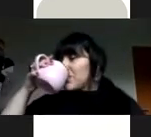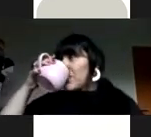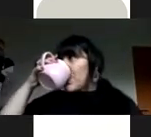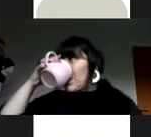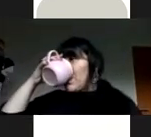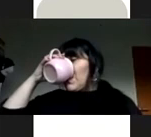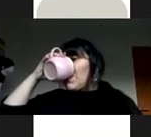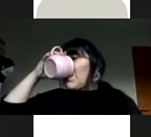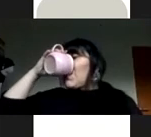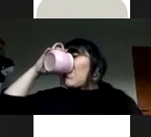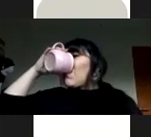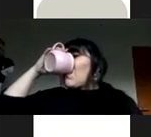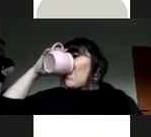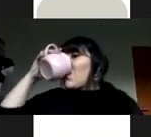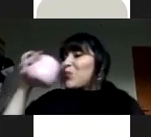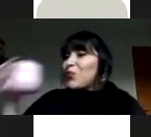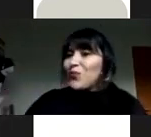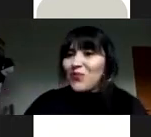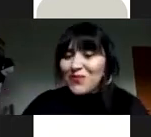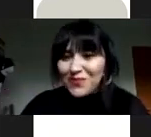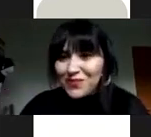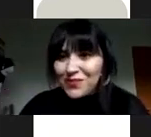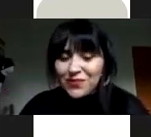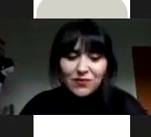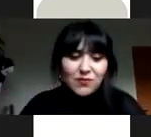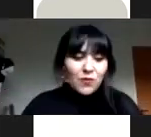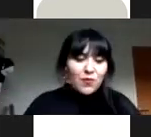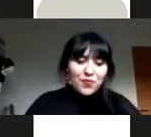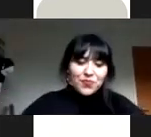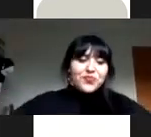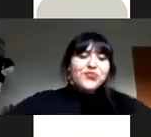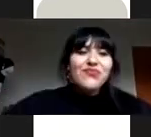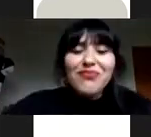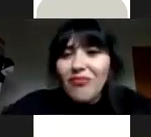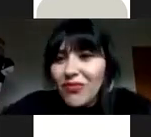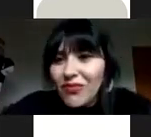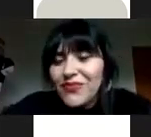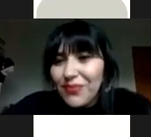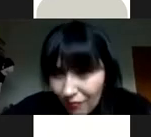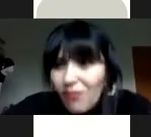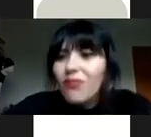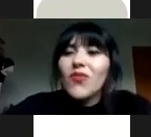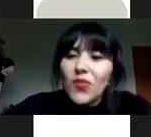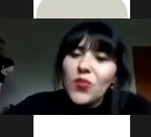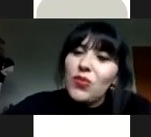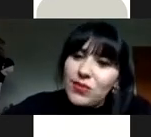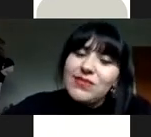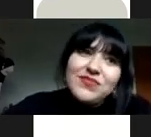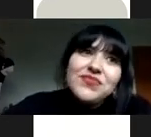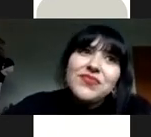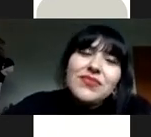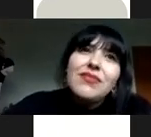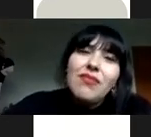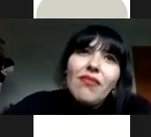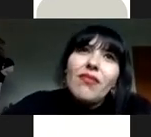Y yo te podría a ti decir, no sé, pues claro, mira, yo en este tiempo de COVID fumo más porque estoy súper